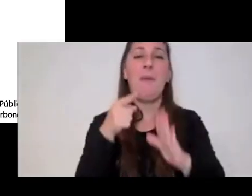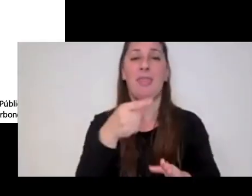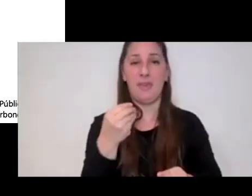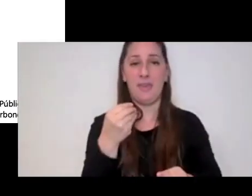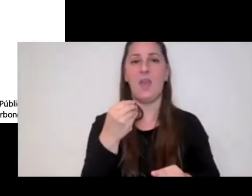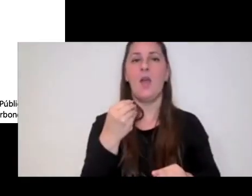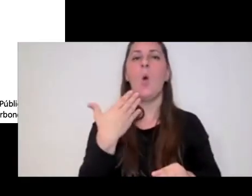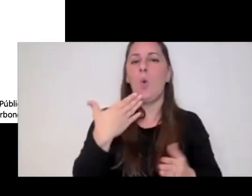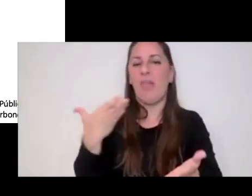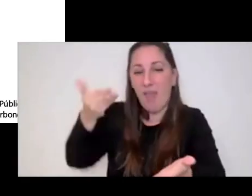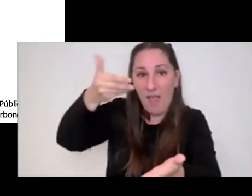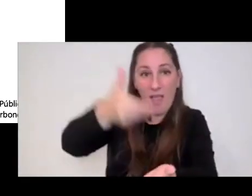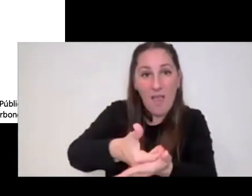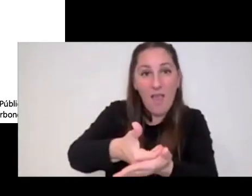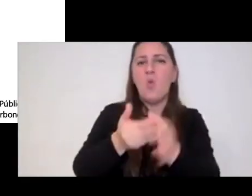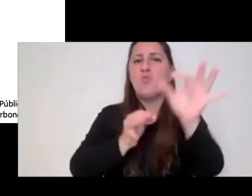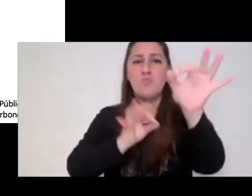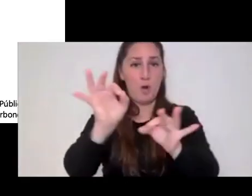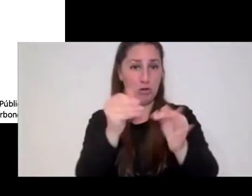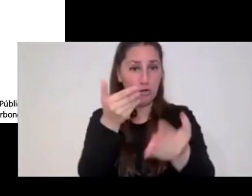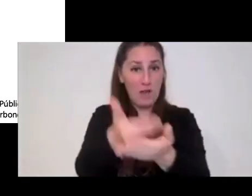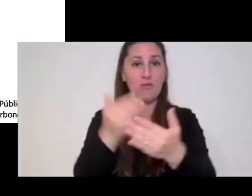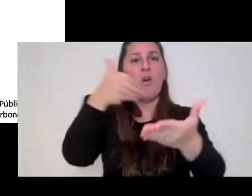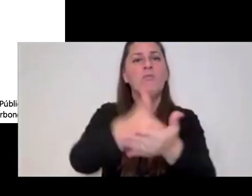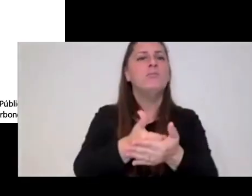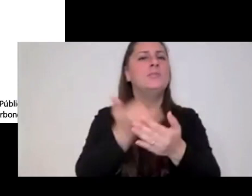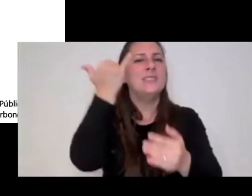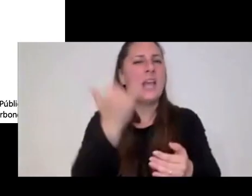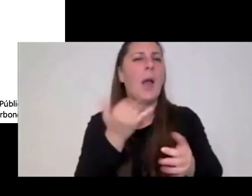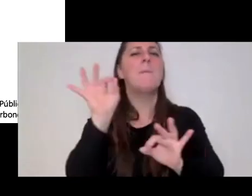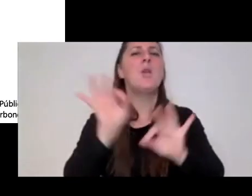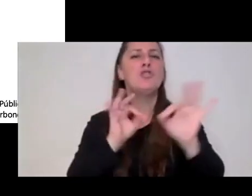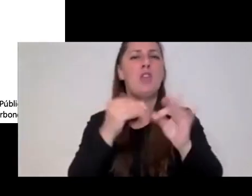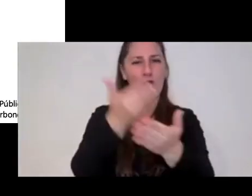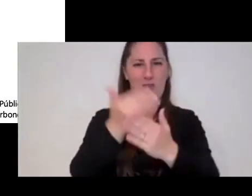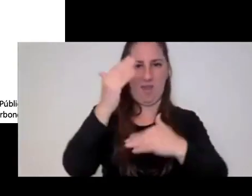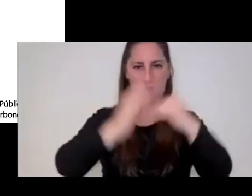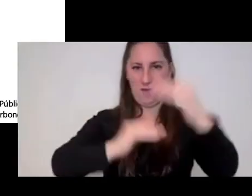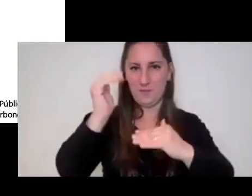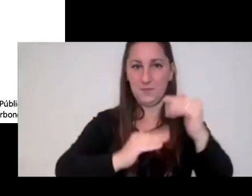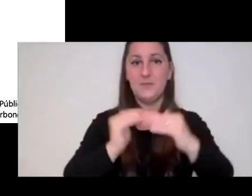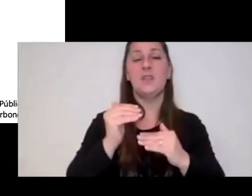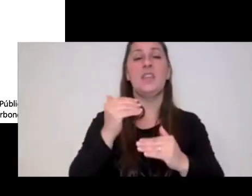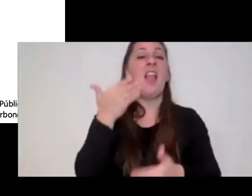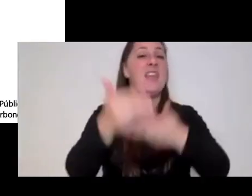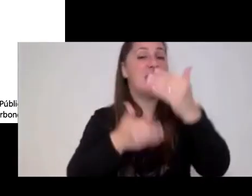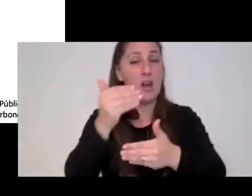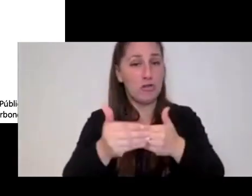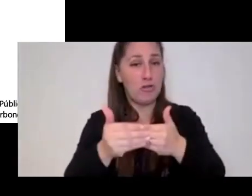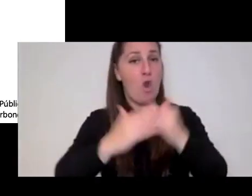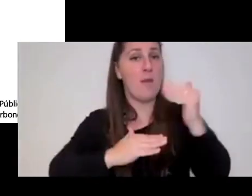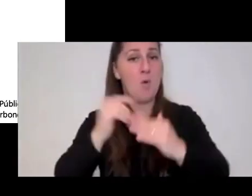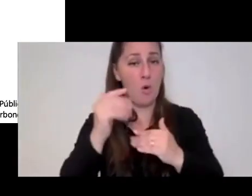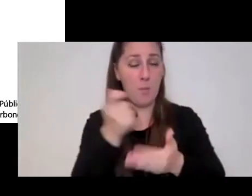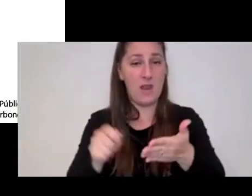inversión en un proyecto que encuadre en la definición de proyecto inmobiliario. Y al desarrollador inmobiliario, si bien no es un contribuyente